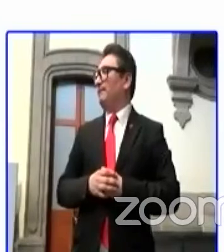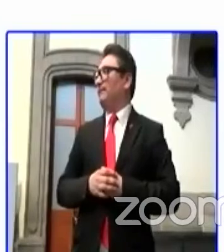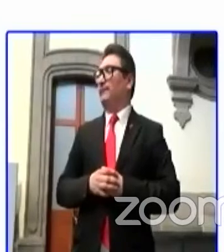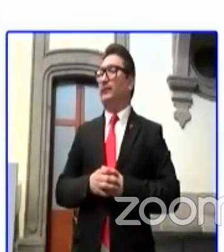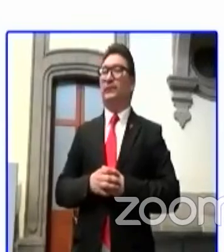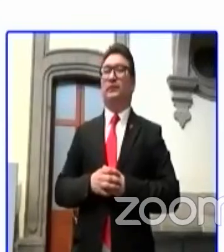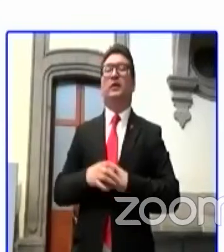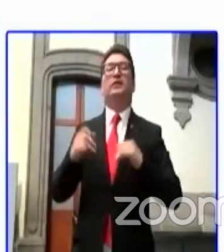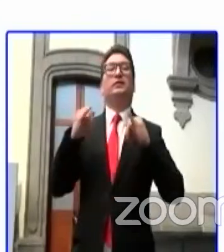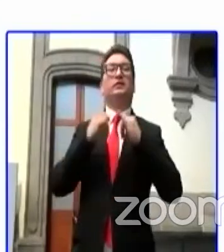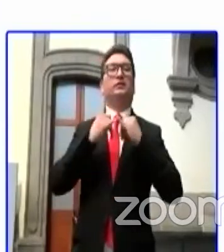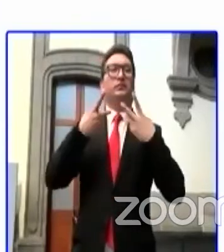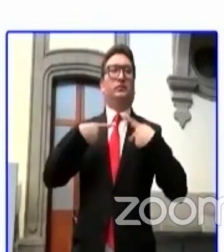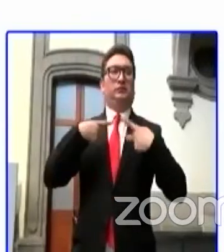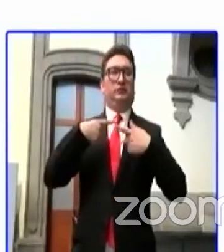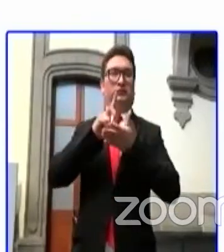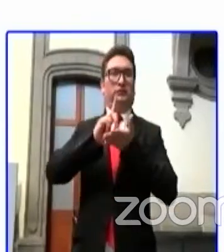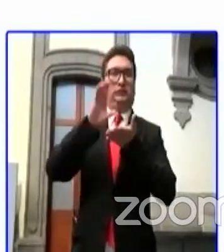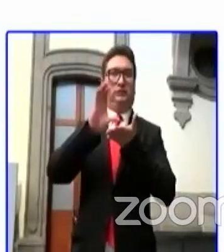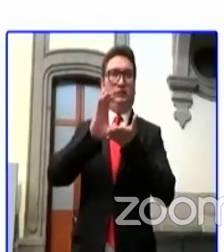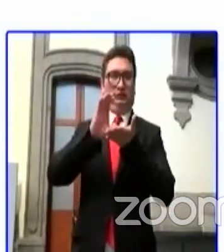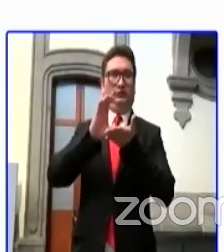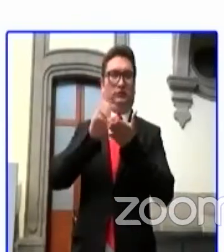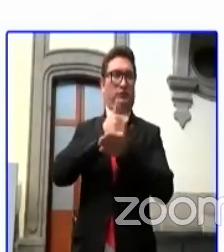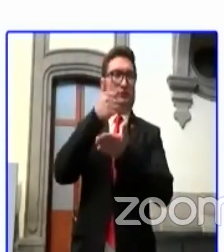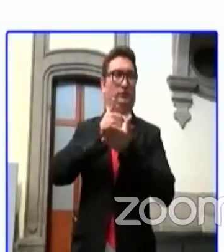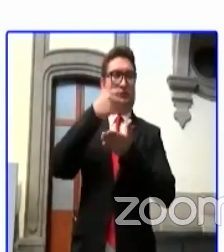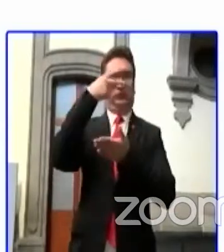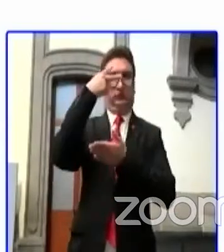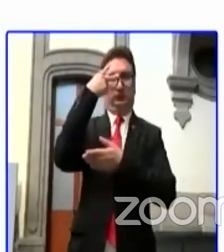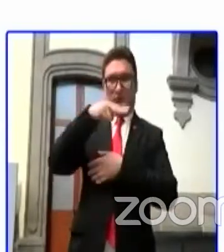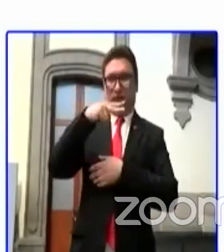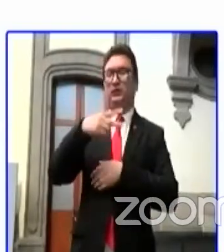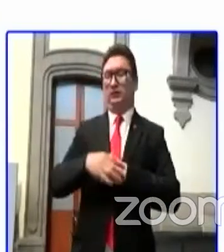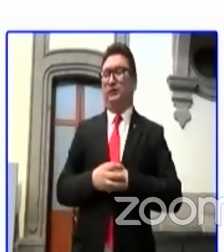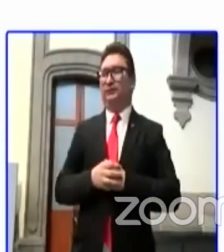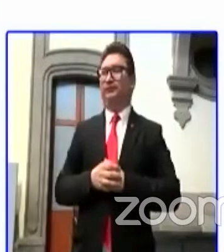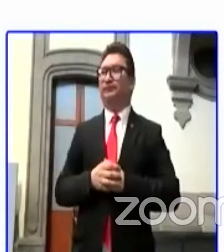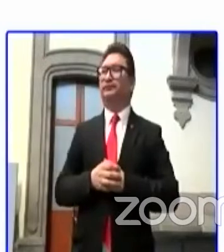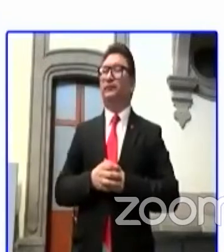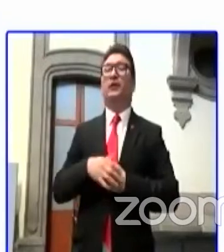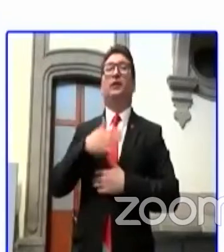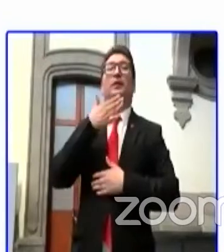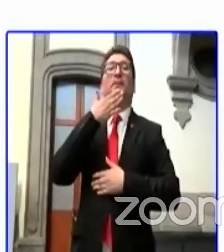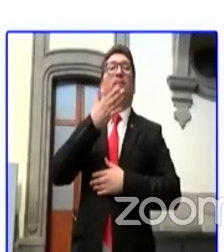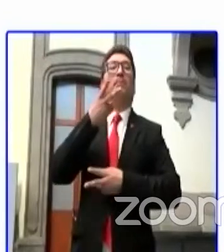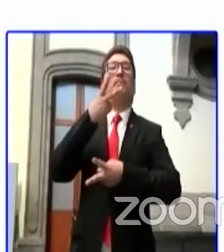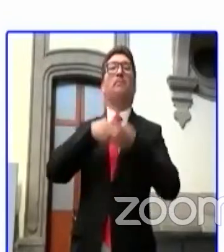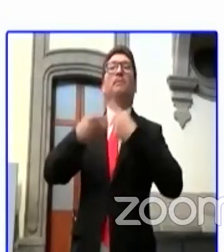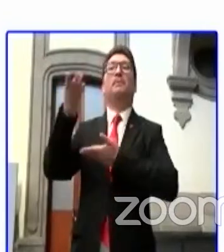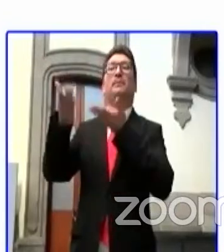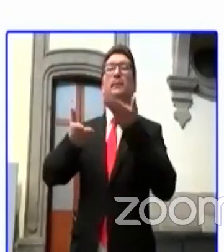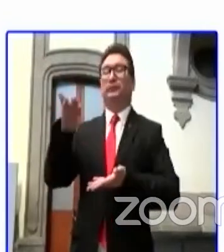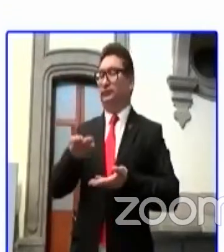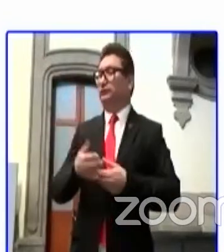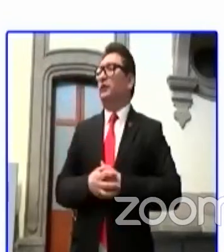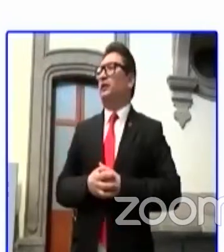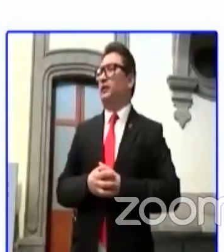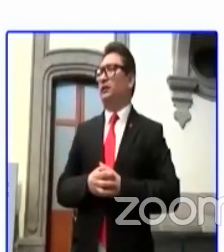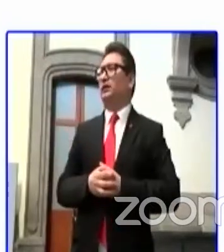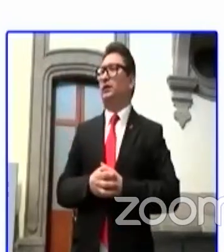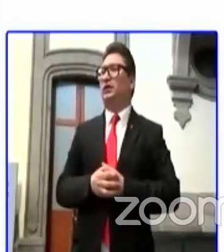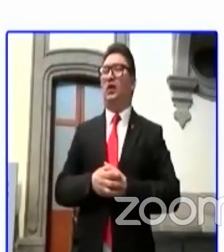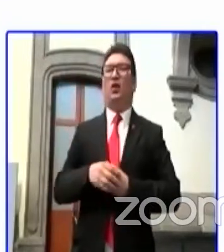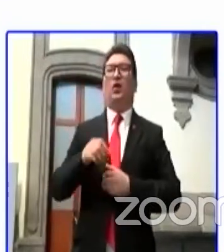El Instituto de las Personas con Discapacidad de la Ciudad de México les da la más cordial bienvenida a